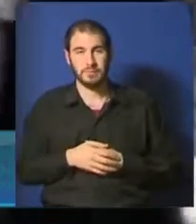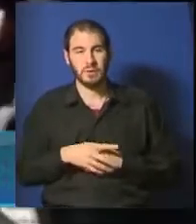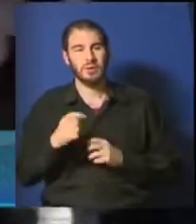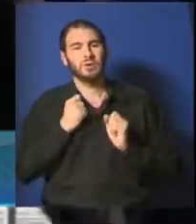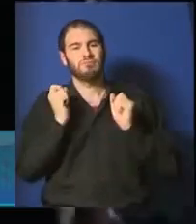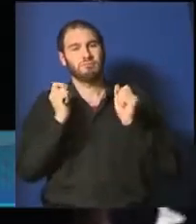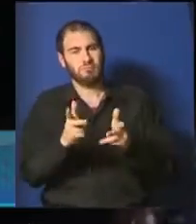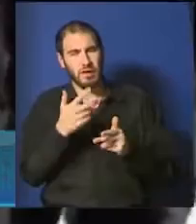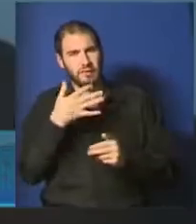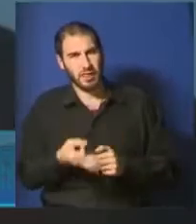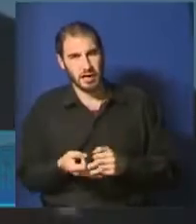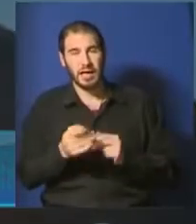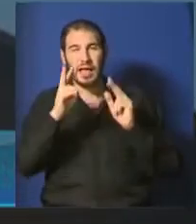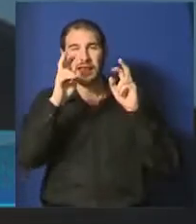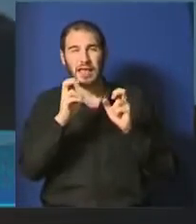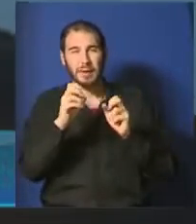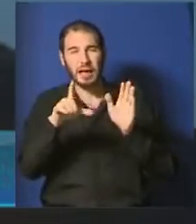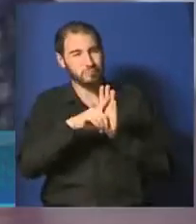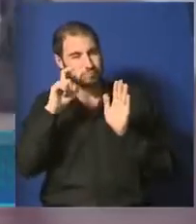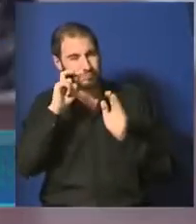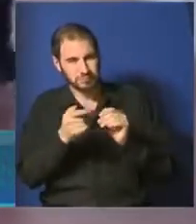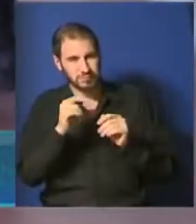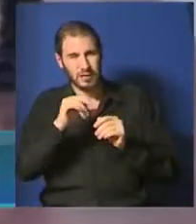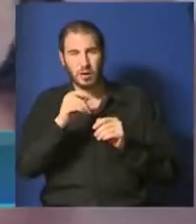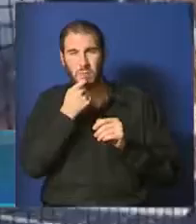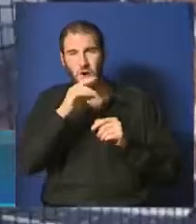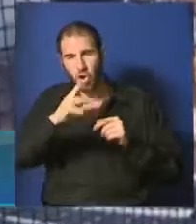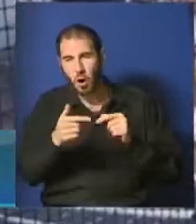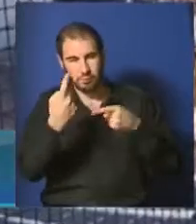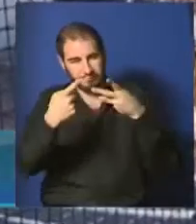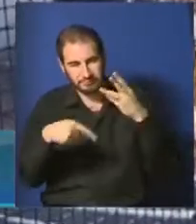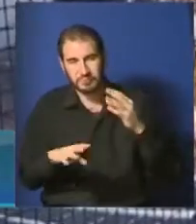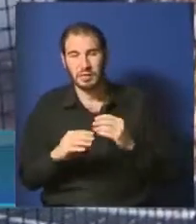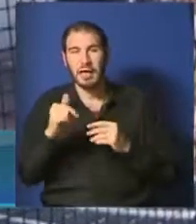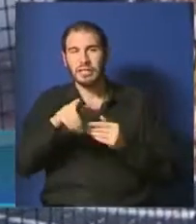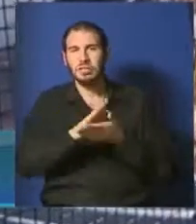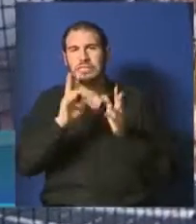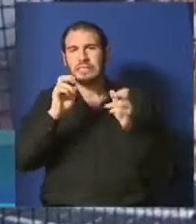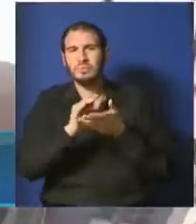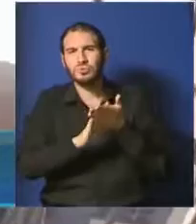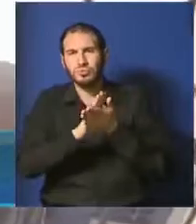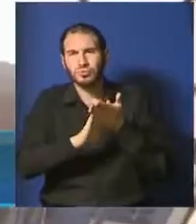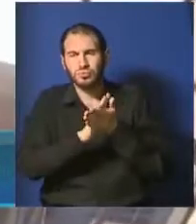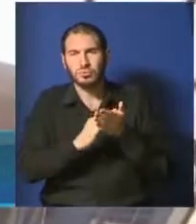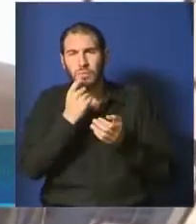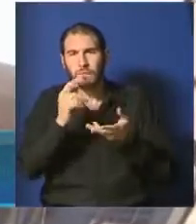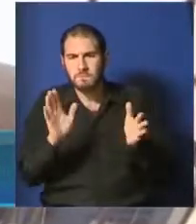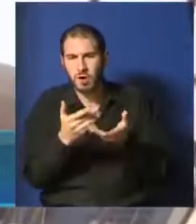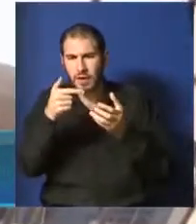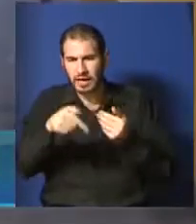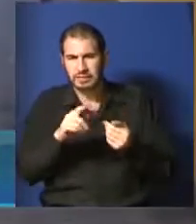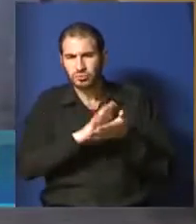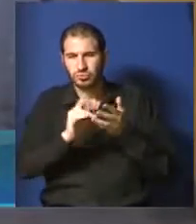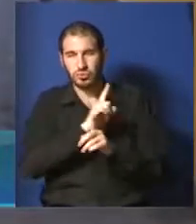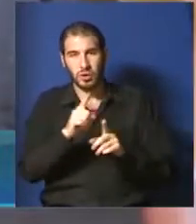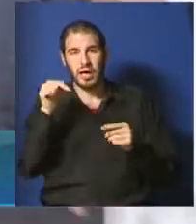digo sinceramente, el tema de la inseguridad no es un tema que se resuelva de este modo, es decir,